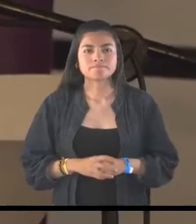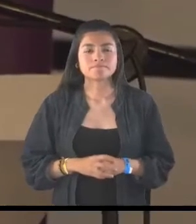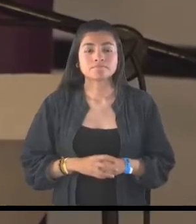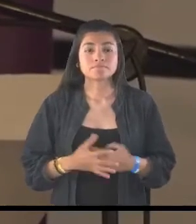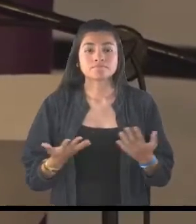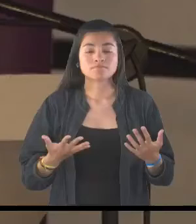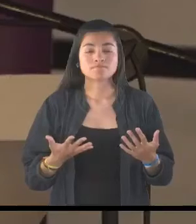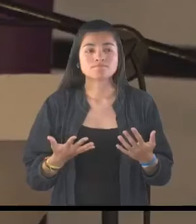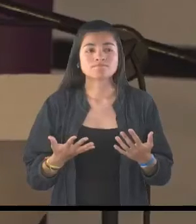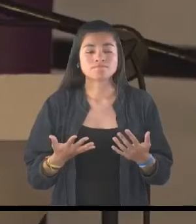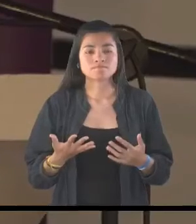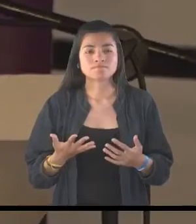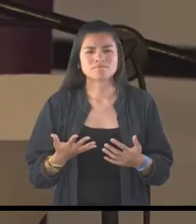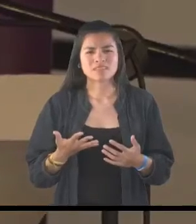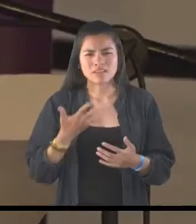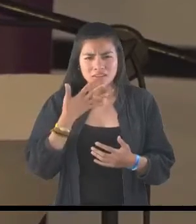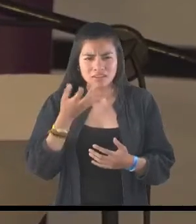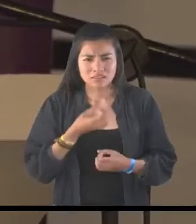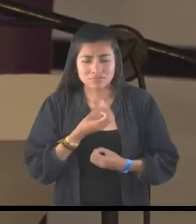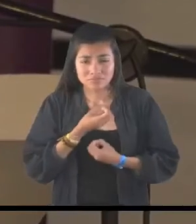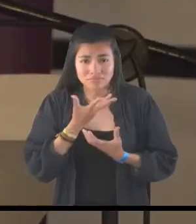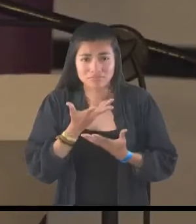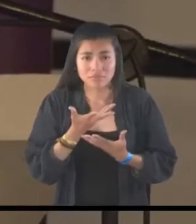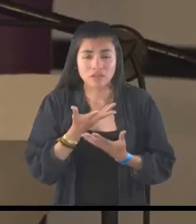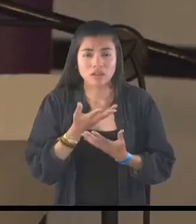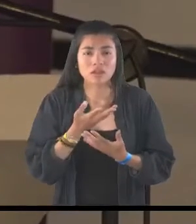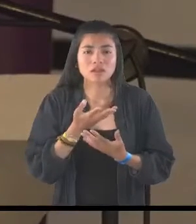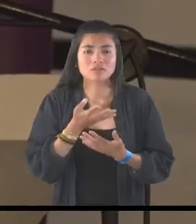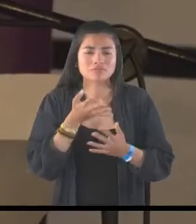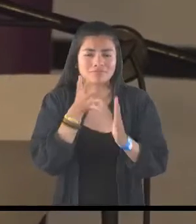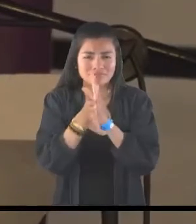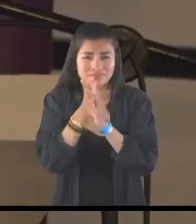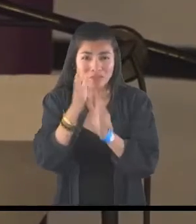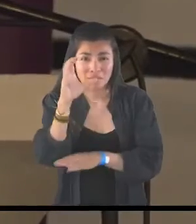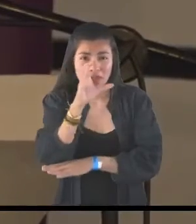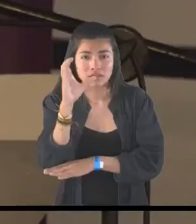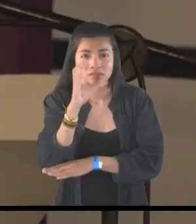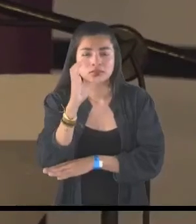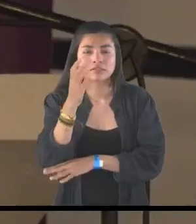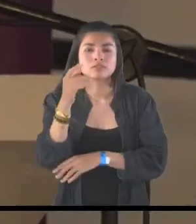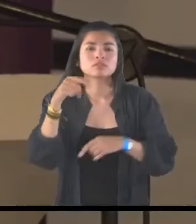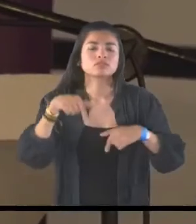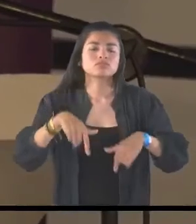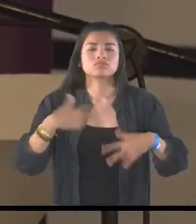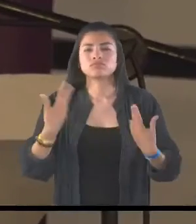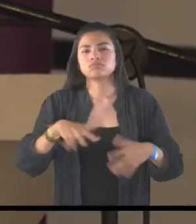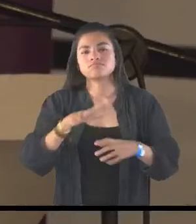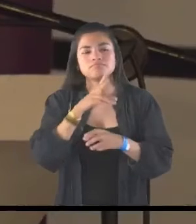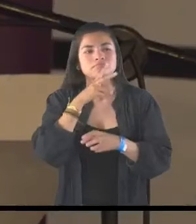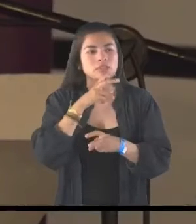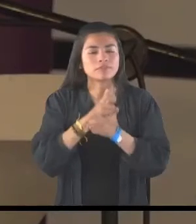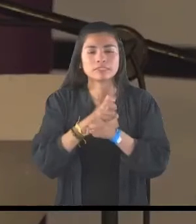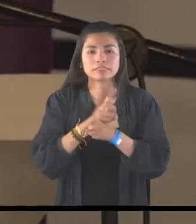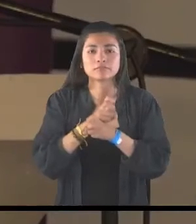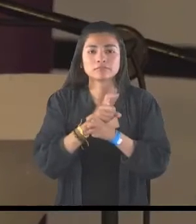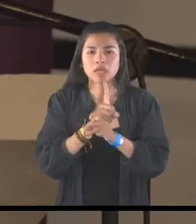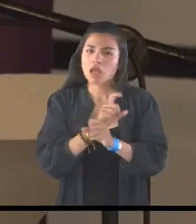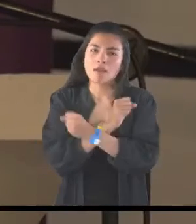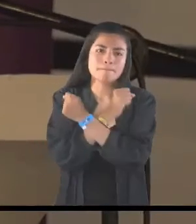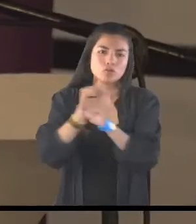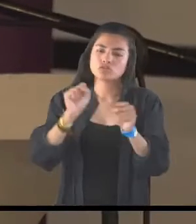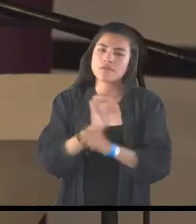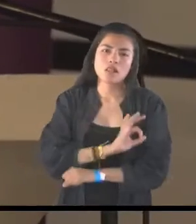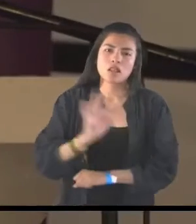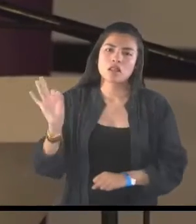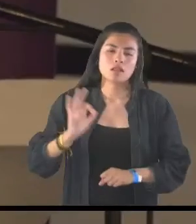Y la verdad lo único que les digo es al país que las cosas es muy difícil, pero no imposible.